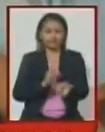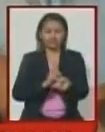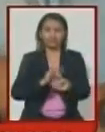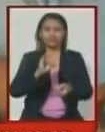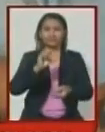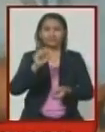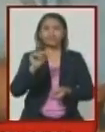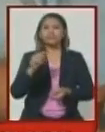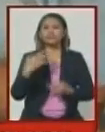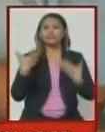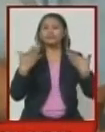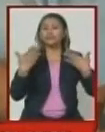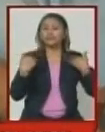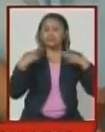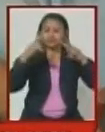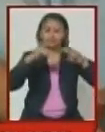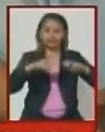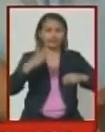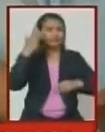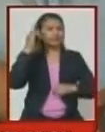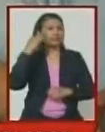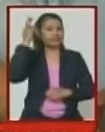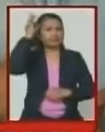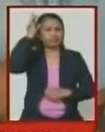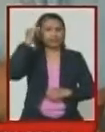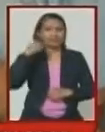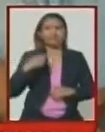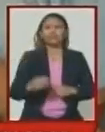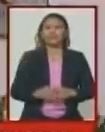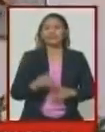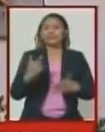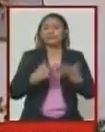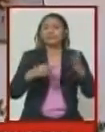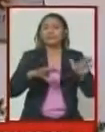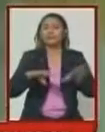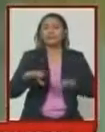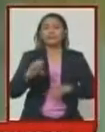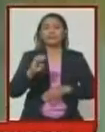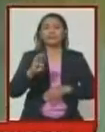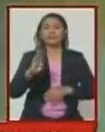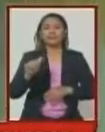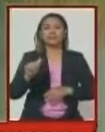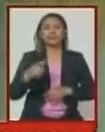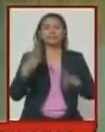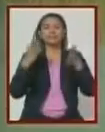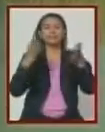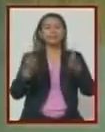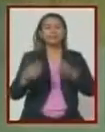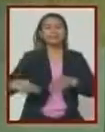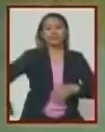doctora Isis Llapis ya está siendo investigada por la fiscalía en el caso del pequeño Sebastián, que quedó sin riñones.